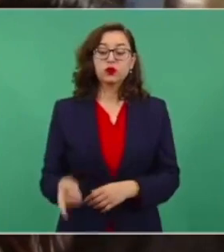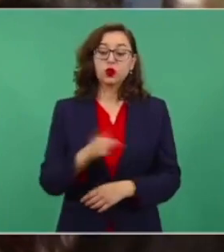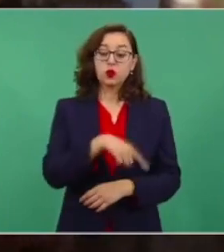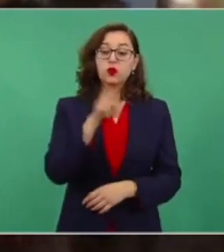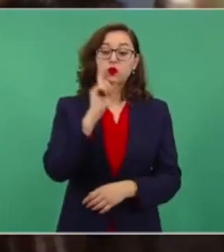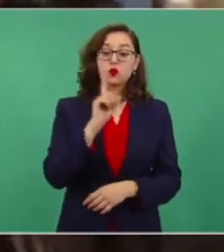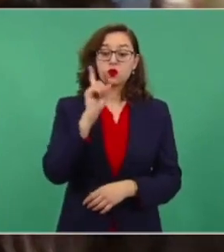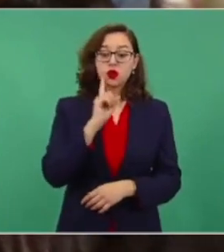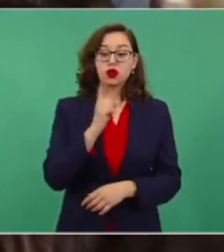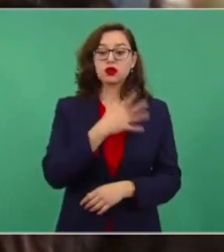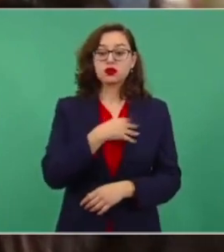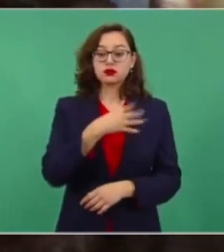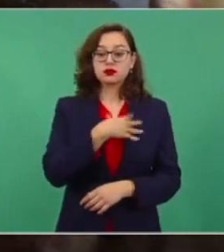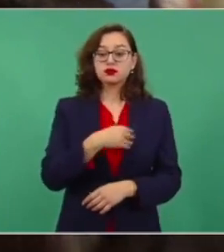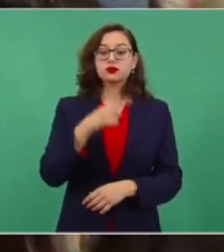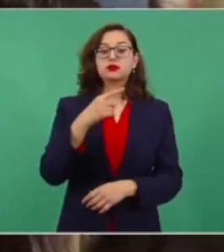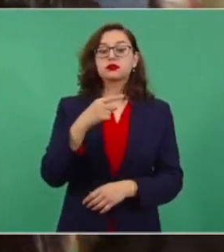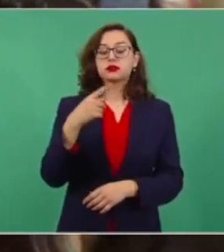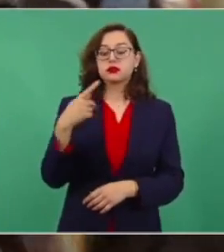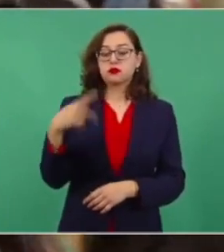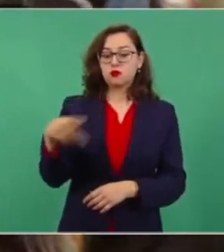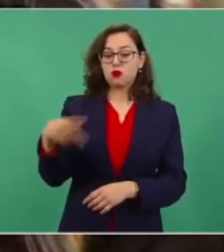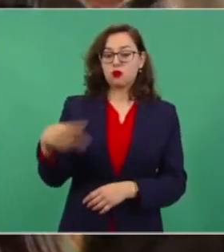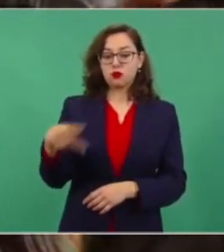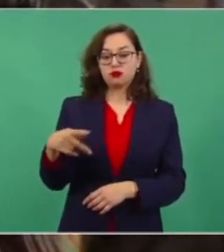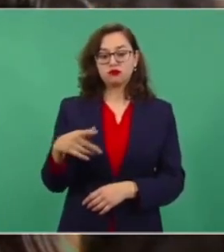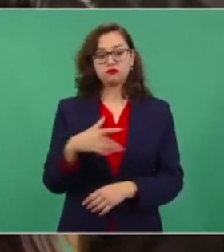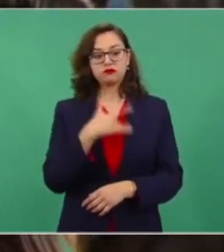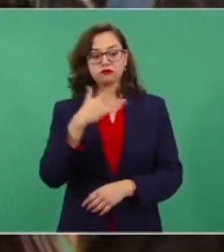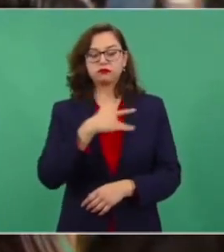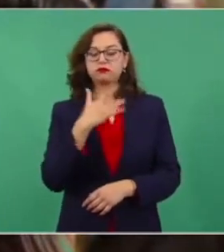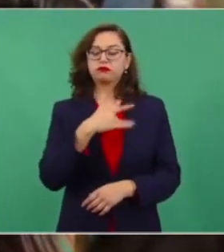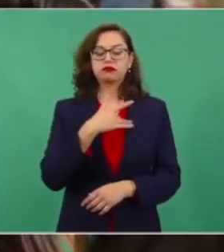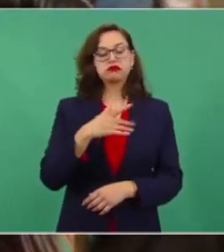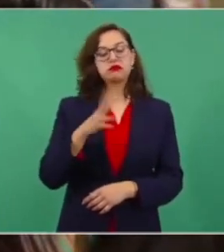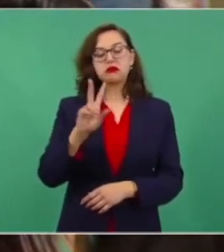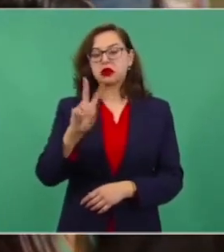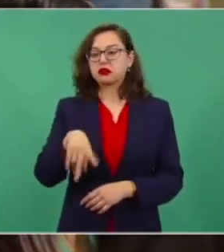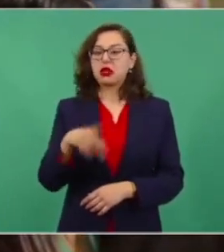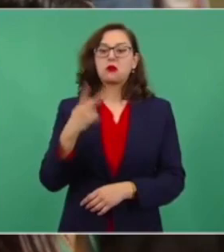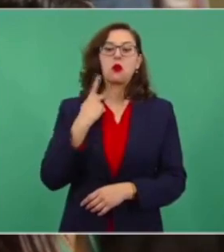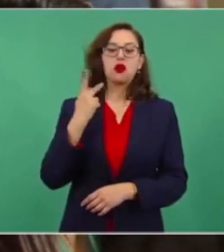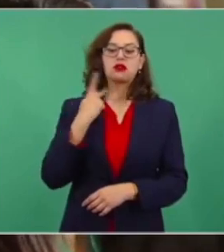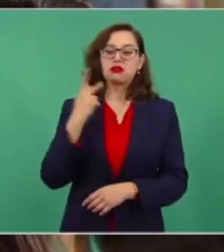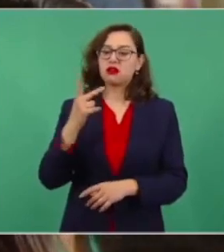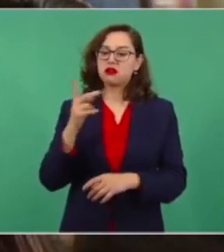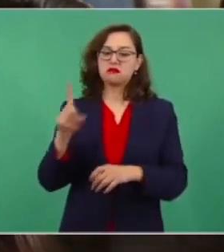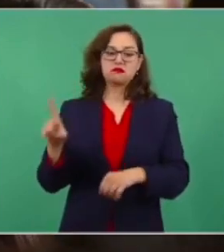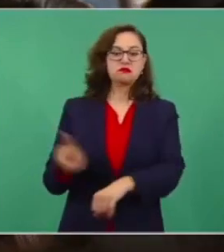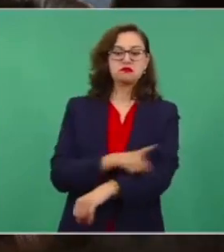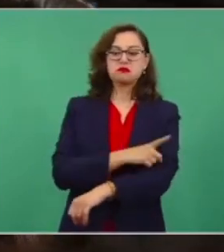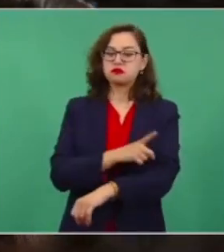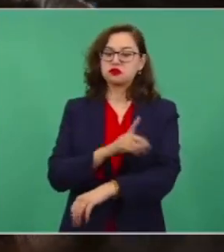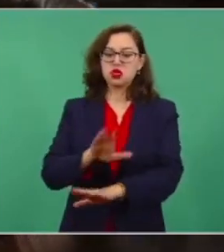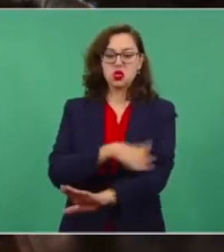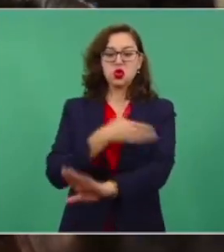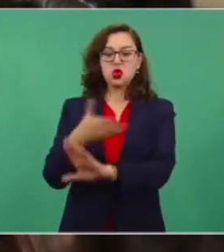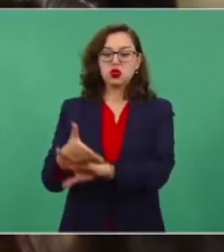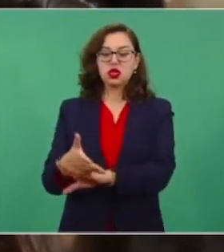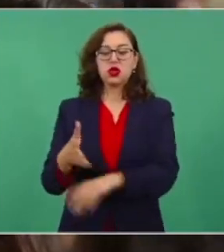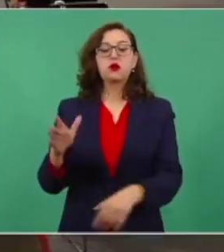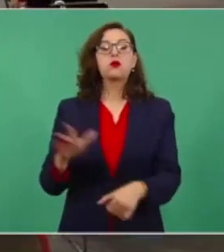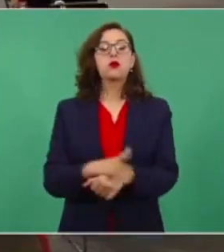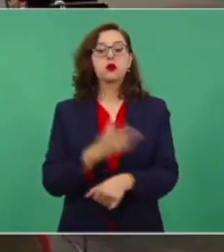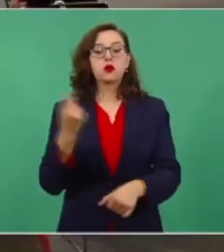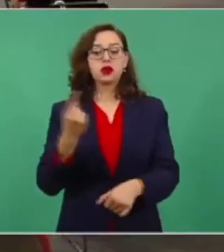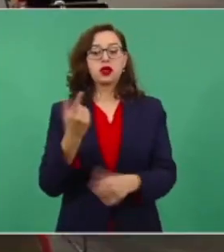Moguel está acusando de estar pues teniendo una venganza política en contra de ella porque se había dicho por parte de un juez que